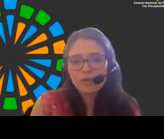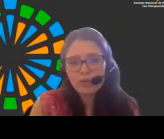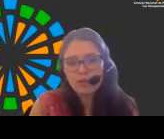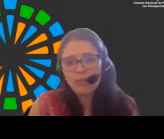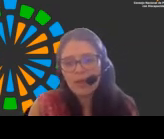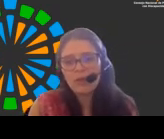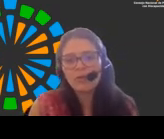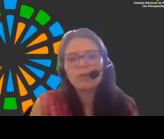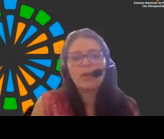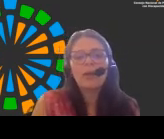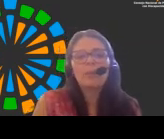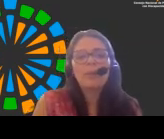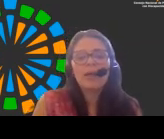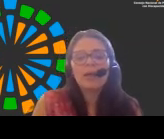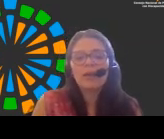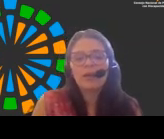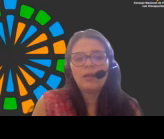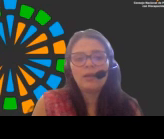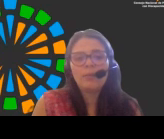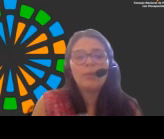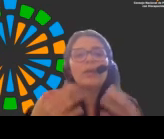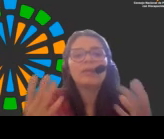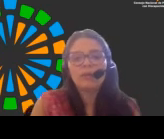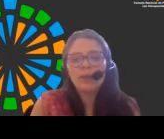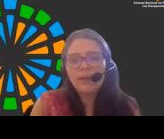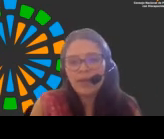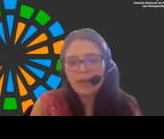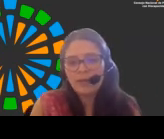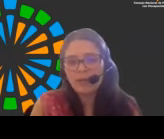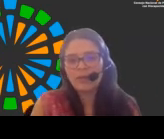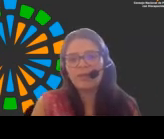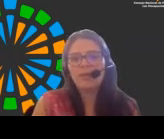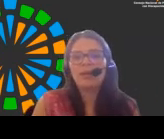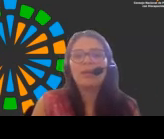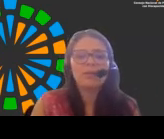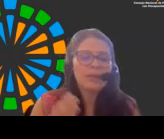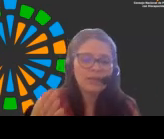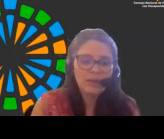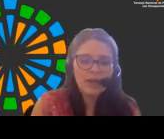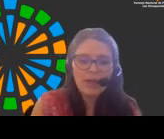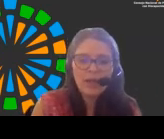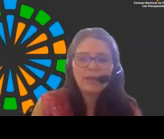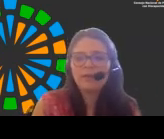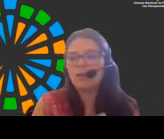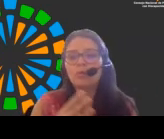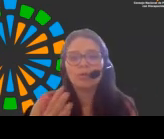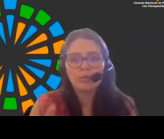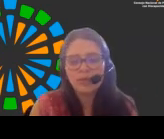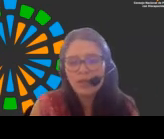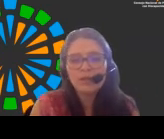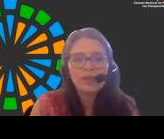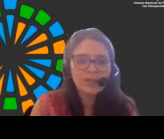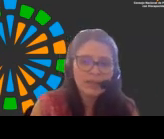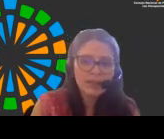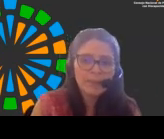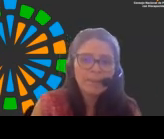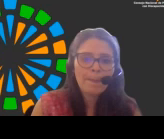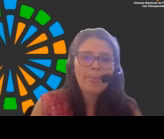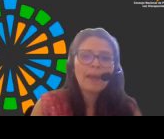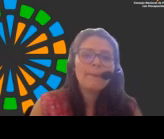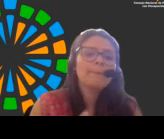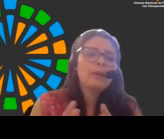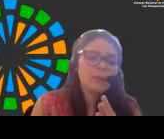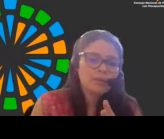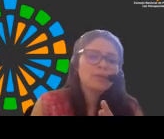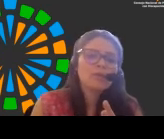tiene muchos otros medios para poder solventar sus necesidades para salir adelante algunos subsidios etcétera